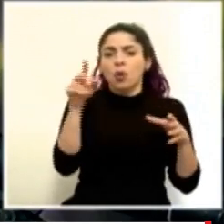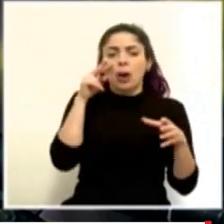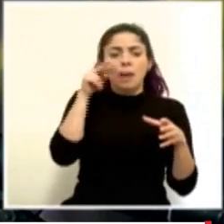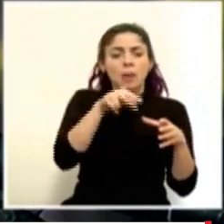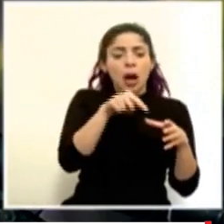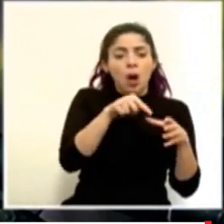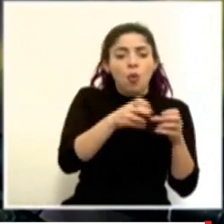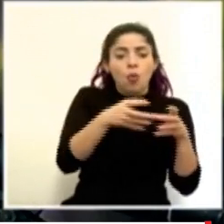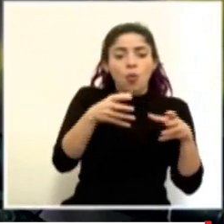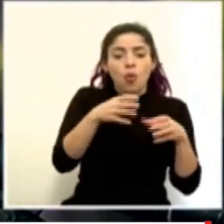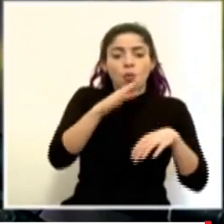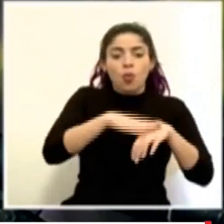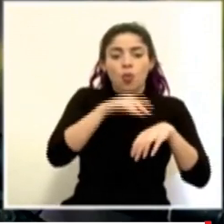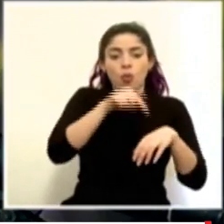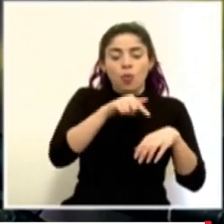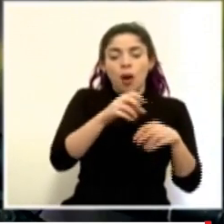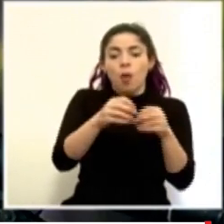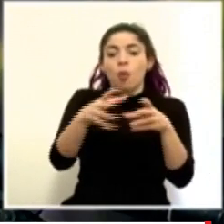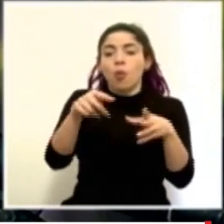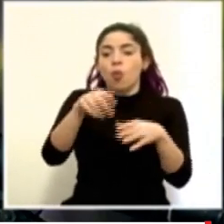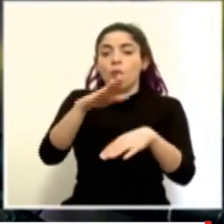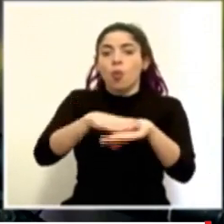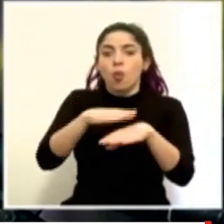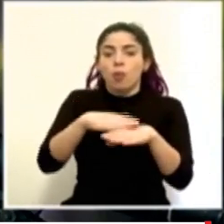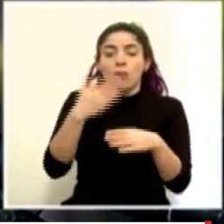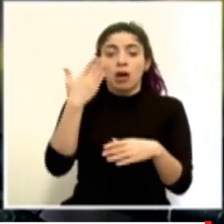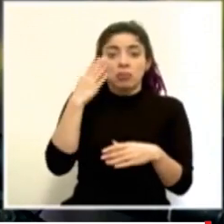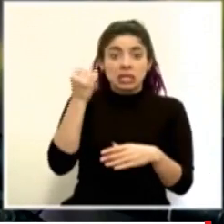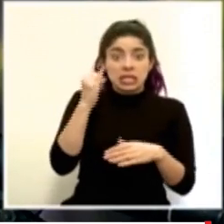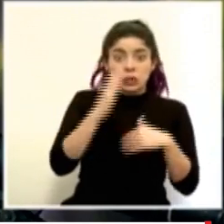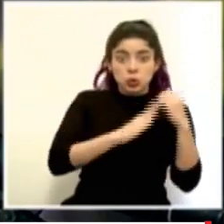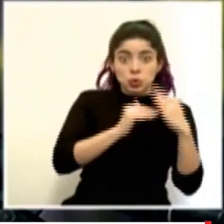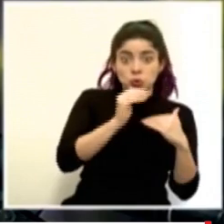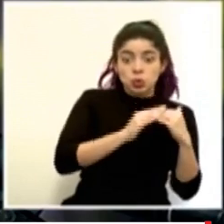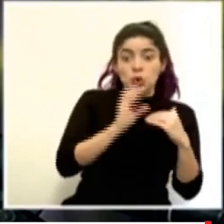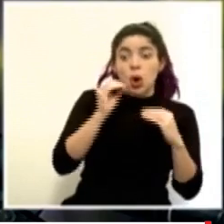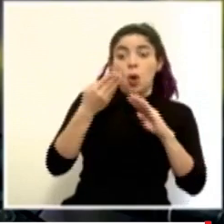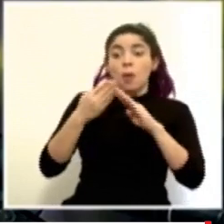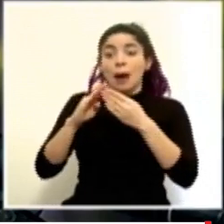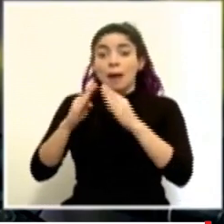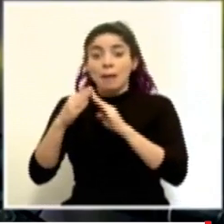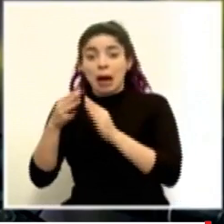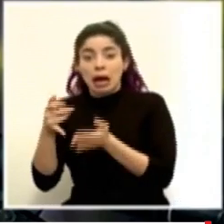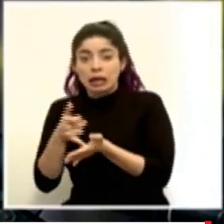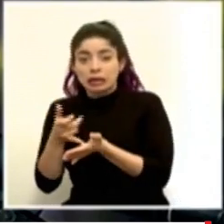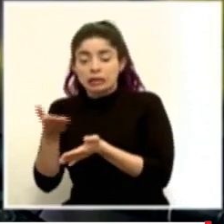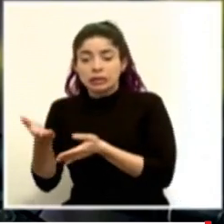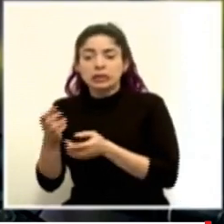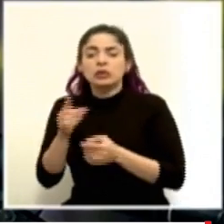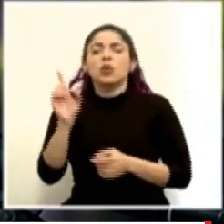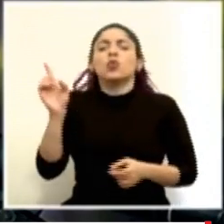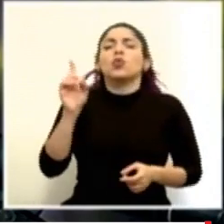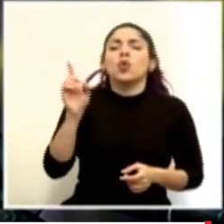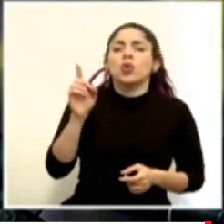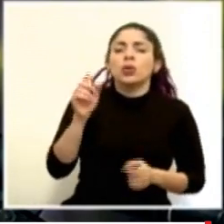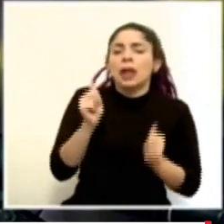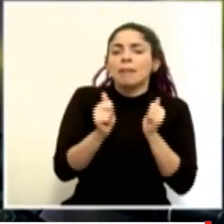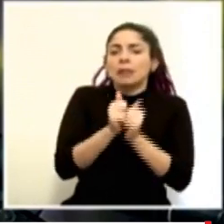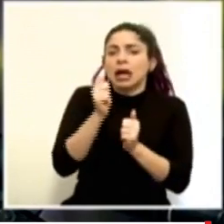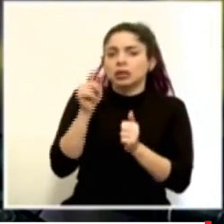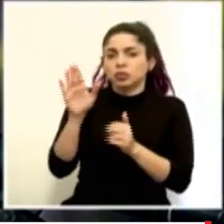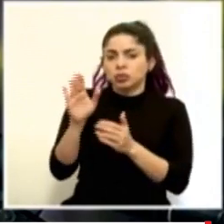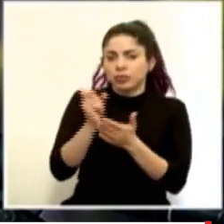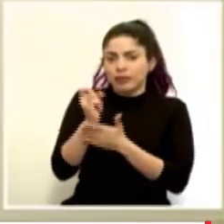están aumentándose los casos en tema de, no sé si es la construcción, si son barrios vulnerables? ¿Cuál es en este momento esa investigación que se